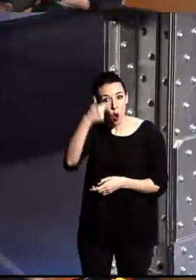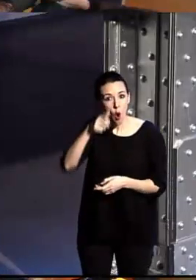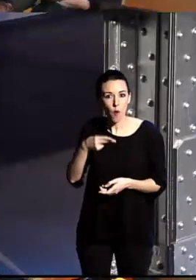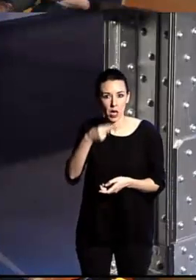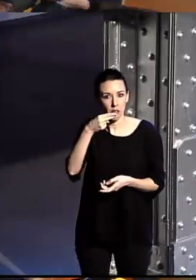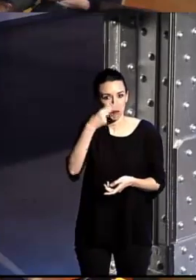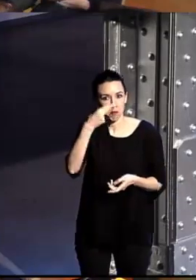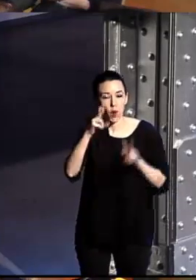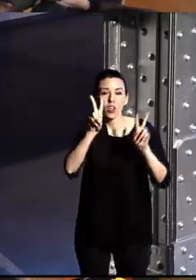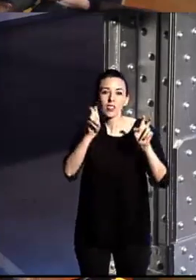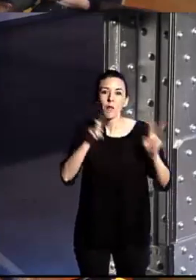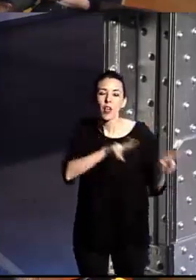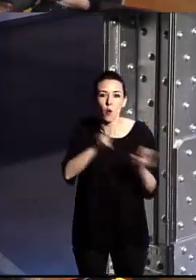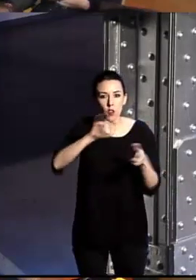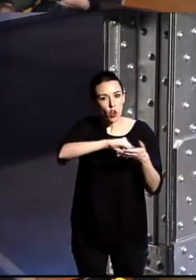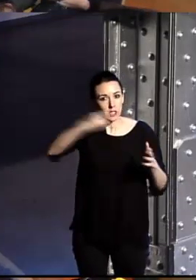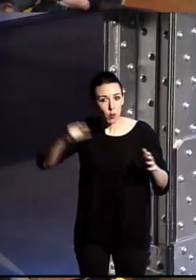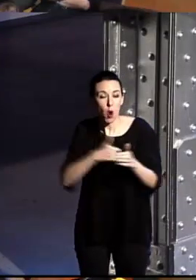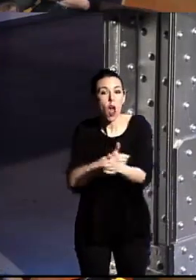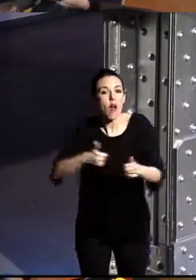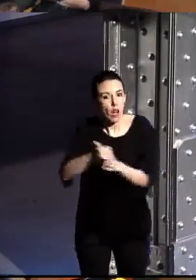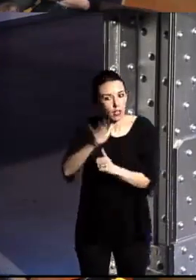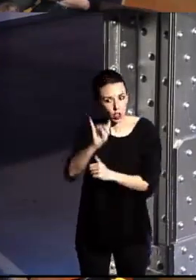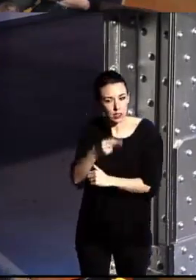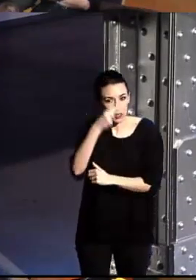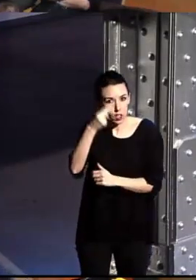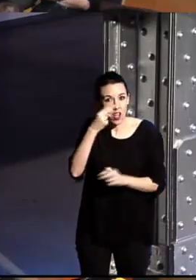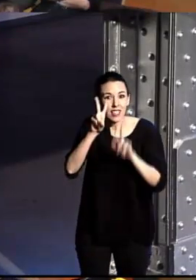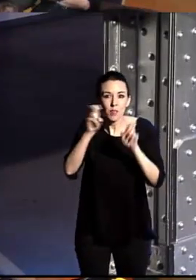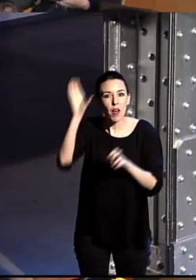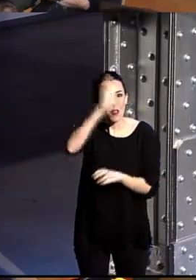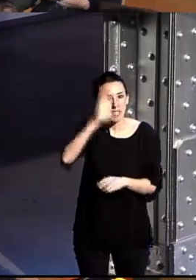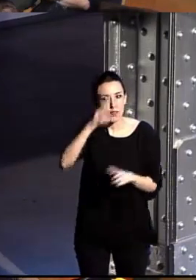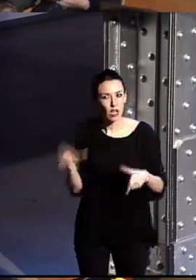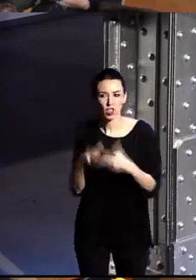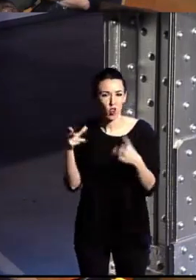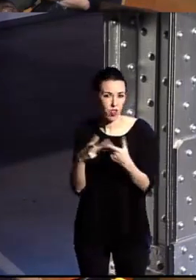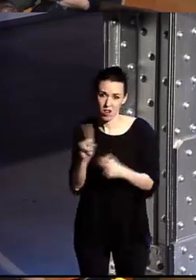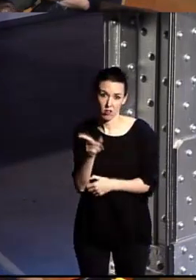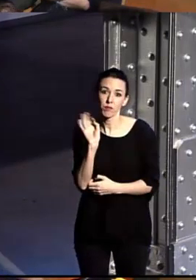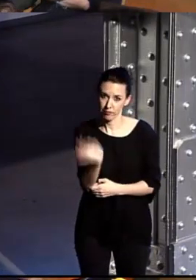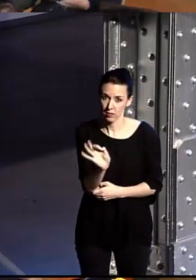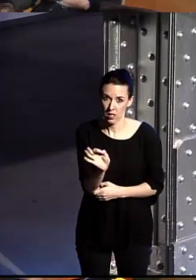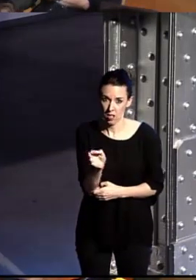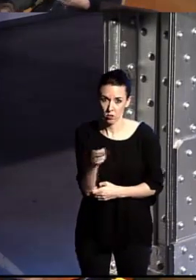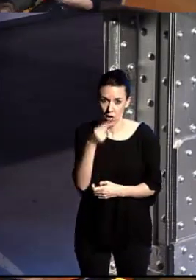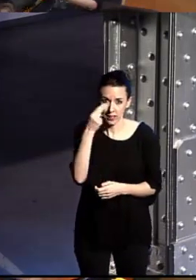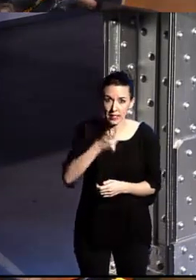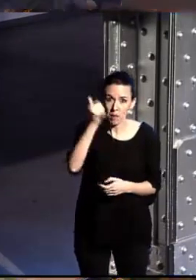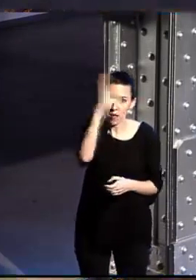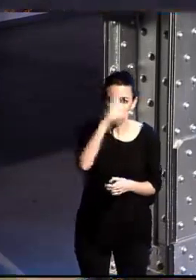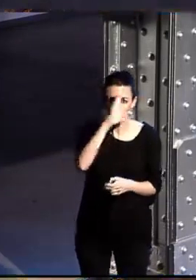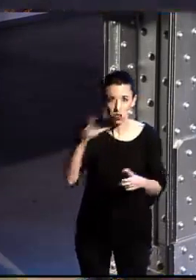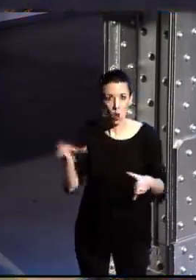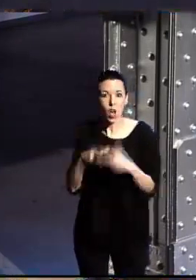las innovaciones, por las nuevas tecnologías, por los adelantos en materia más científica que social, y eso es cierto. Es decir, que Verne tampoco